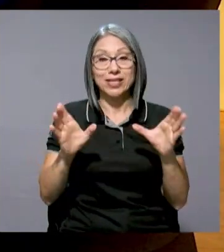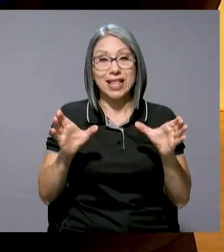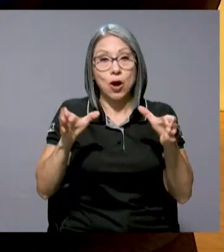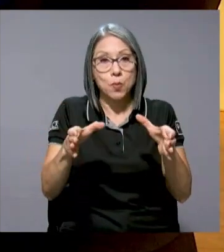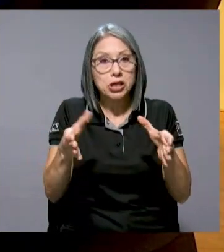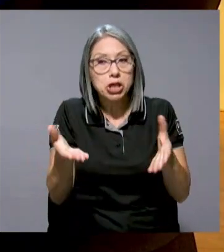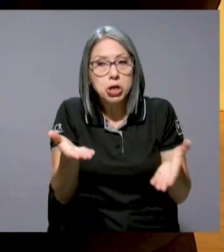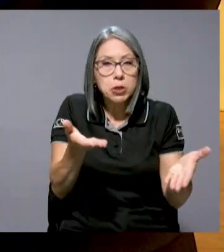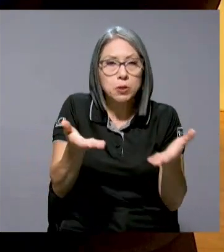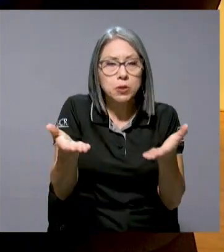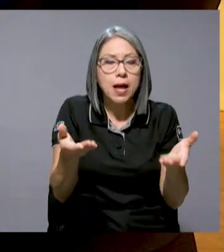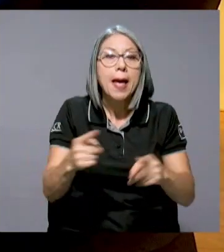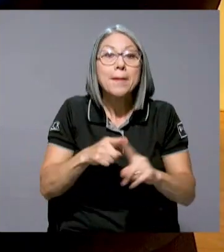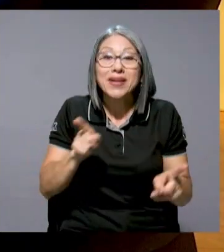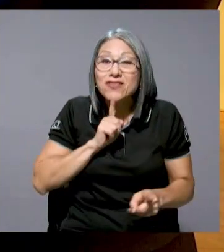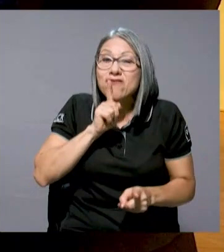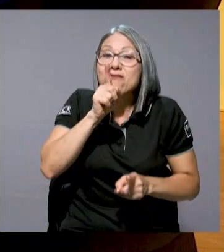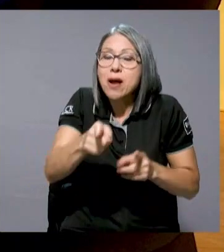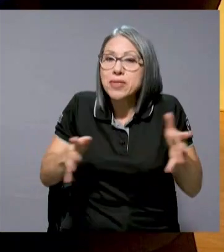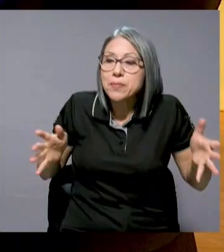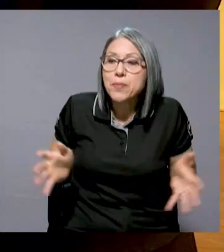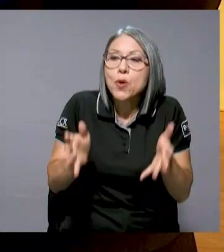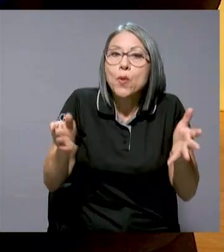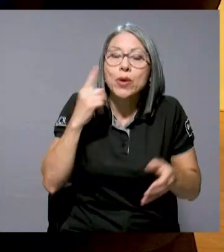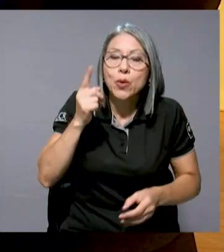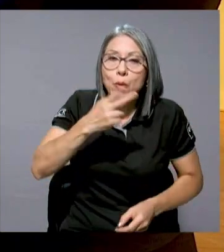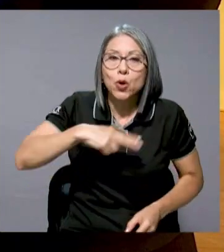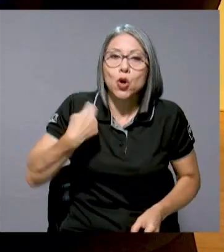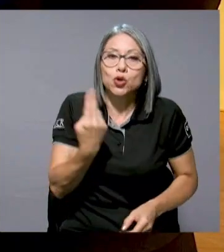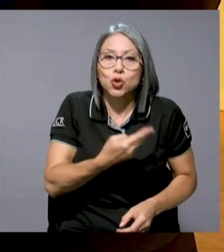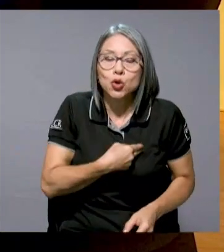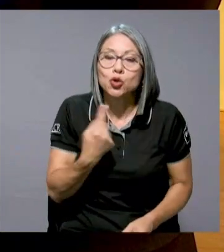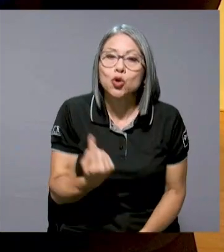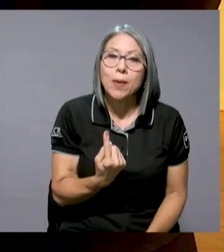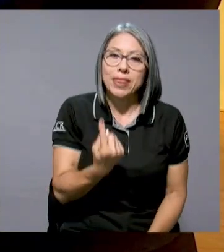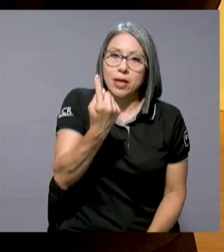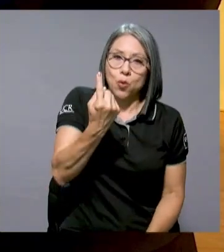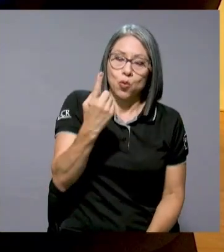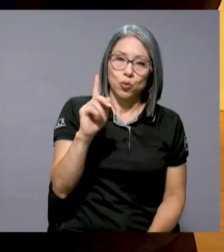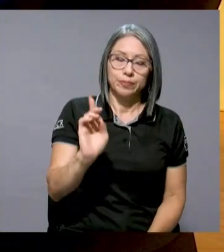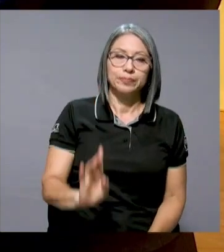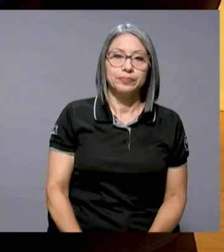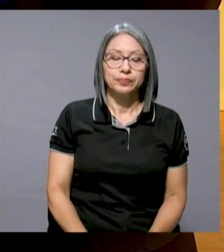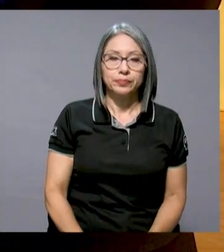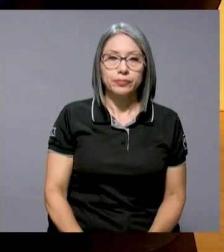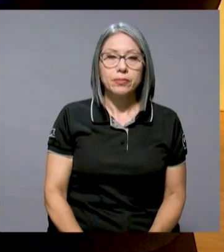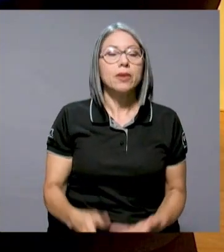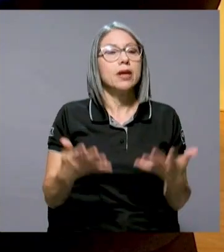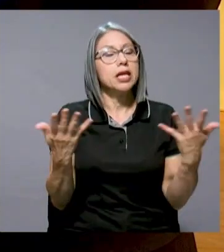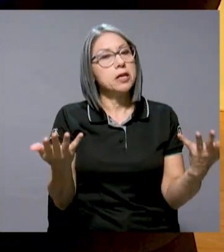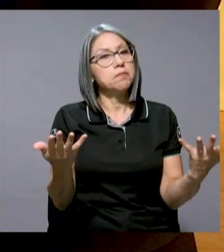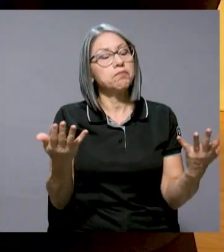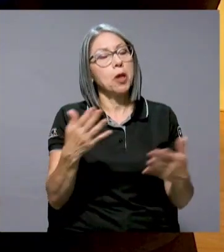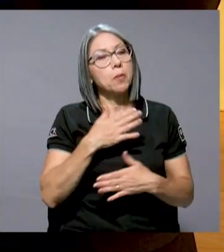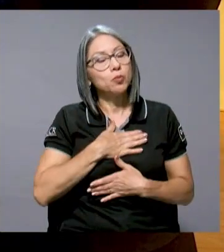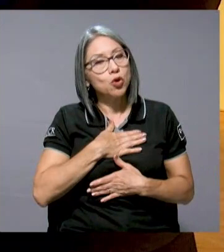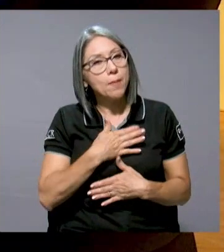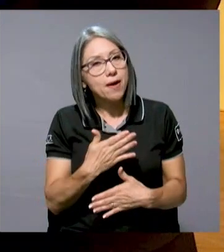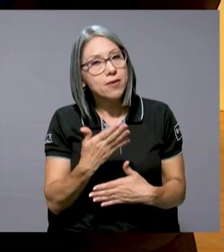pero promovido por nosotros, hubo un único caso. Y muy